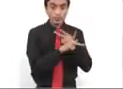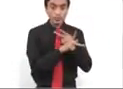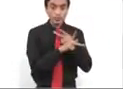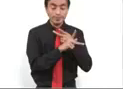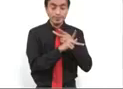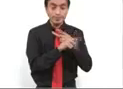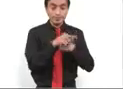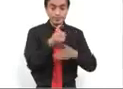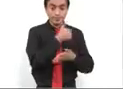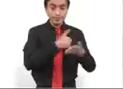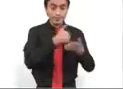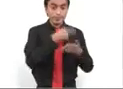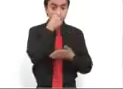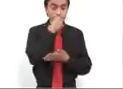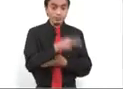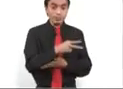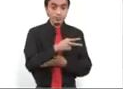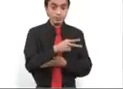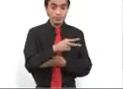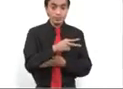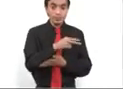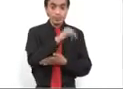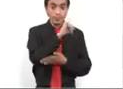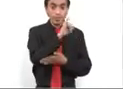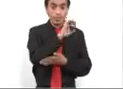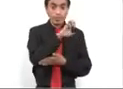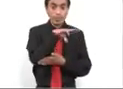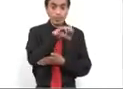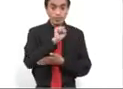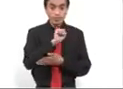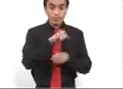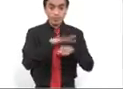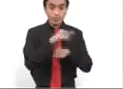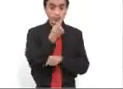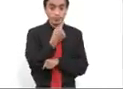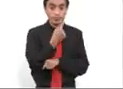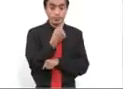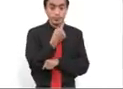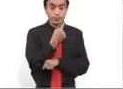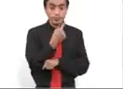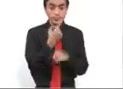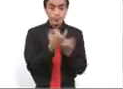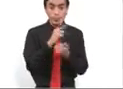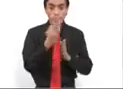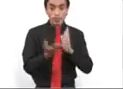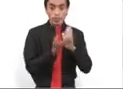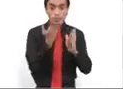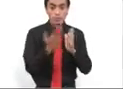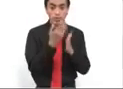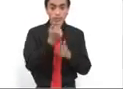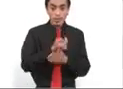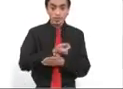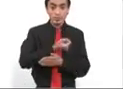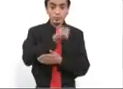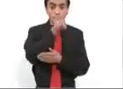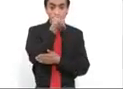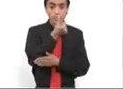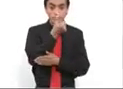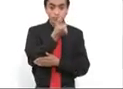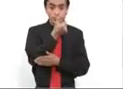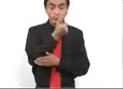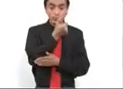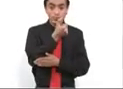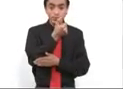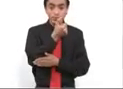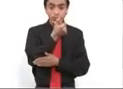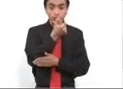México, que es el GEMS número 1. Se construyó el primer plantel de la Universidad Autónoma de